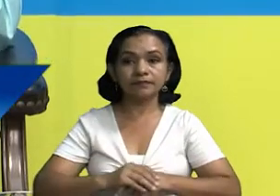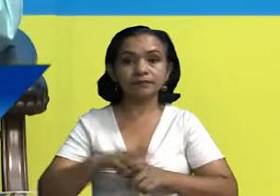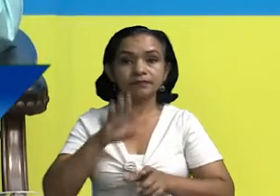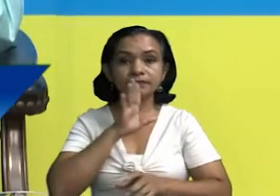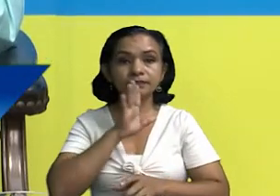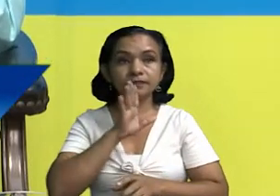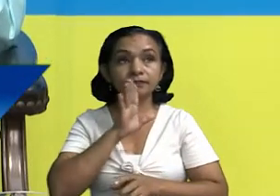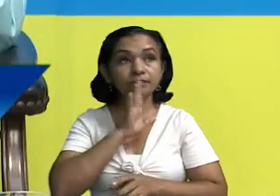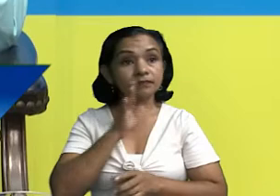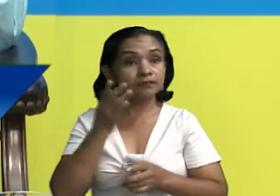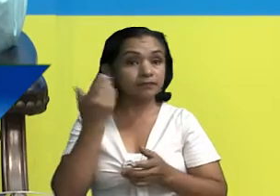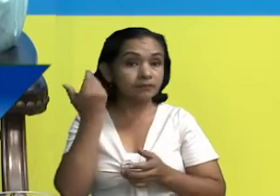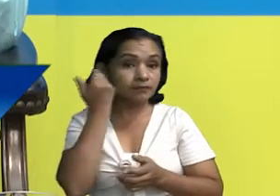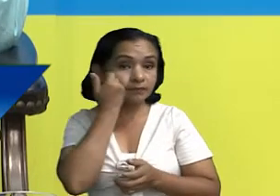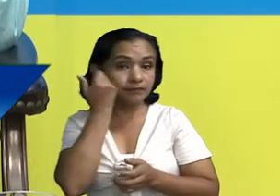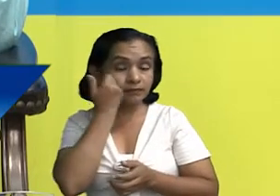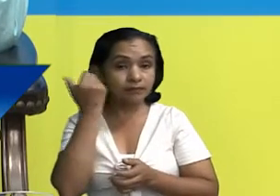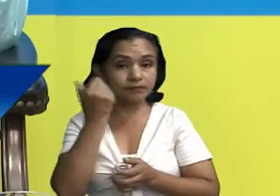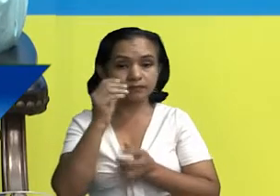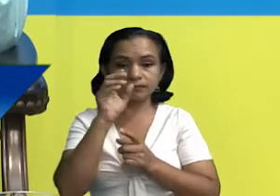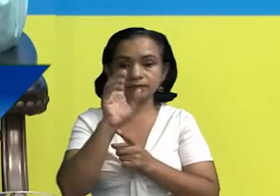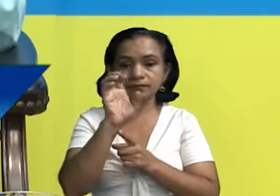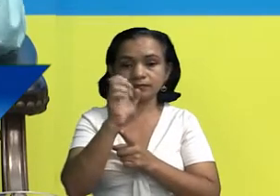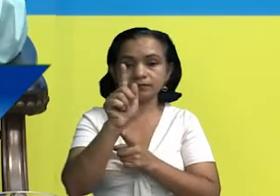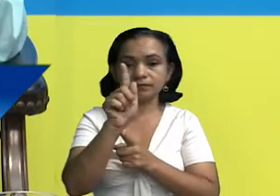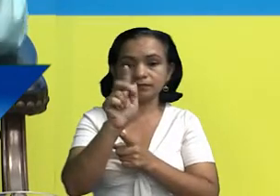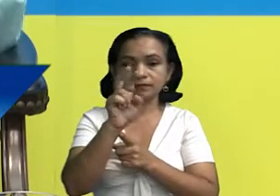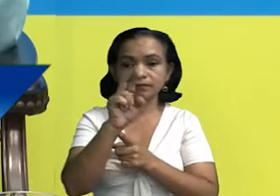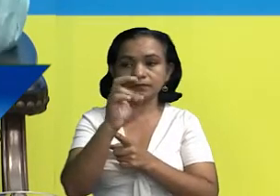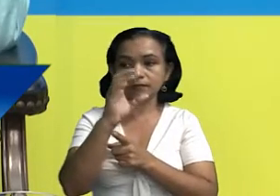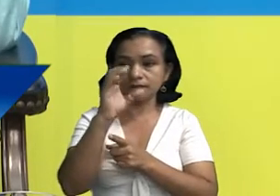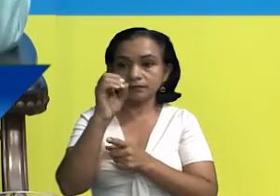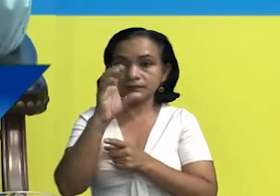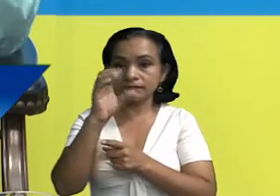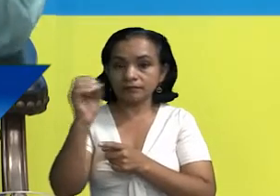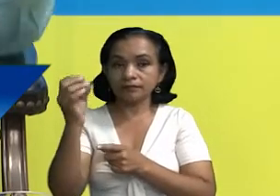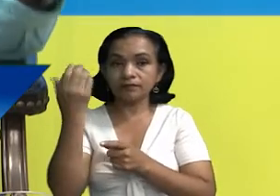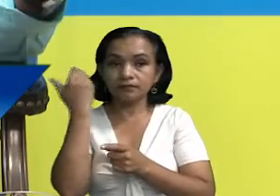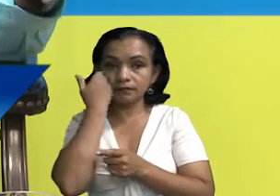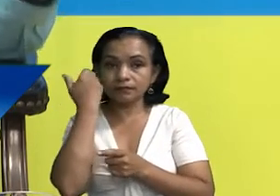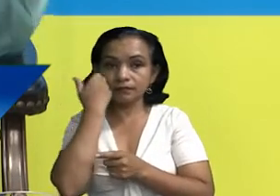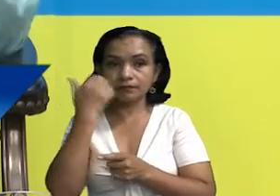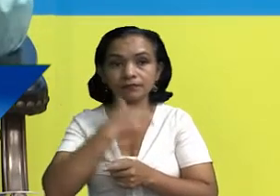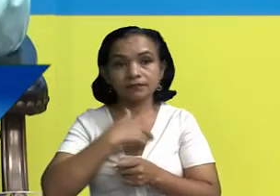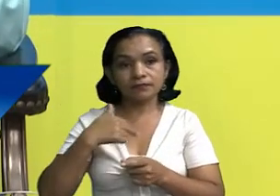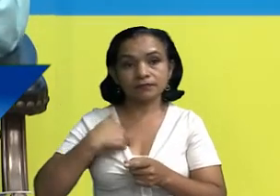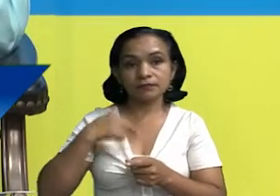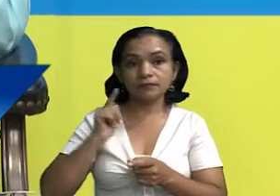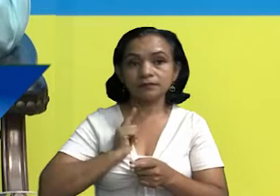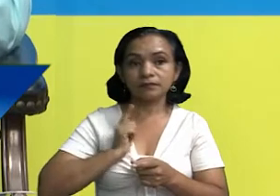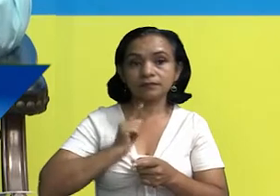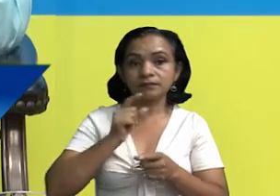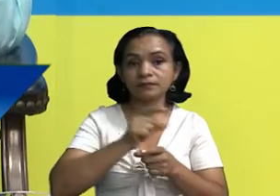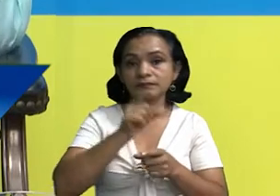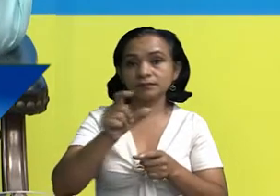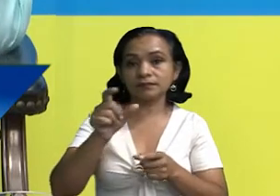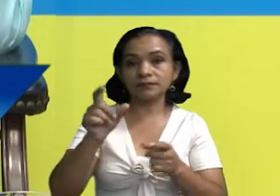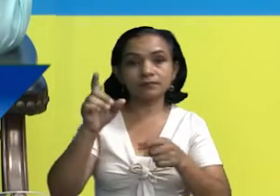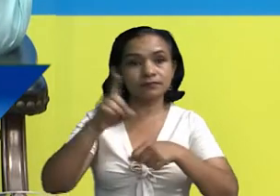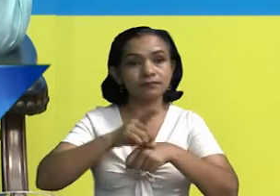hablando sobre la bacteria del estreptococo y las enfermedades que provoca. Para ello tenemos como invitada a la doctora